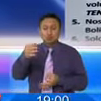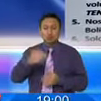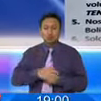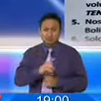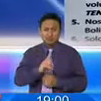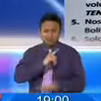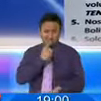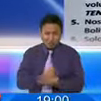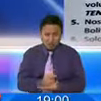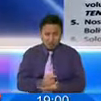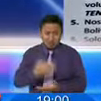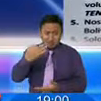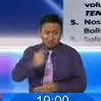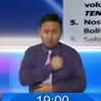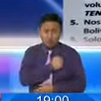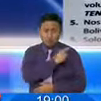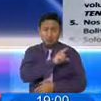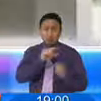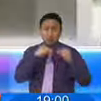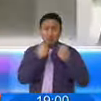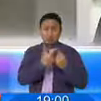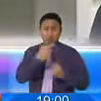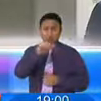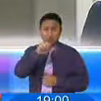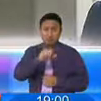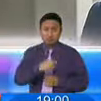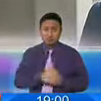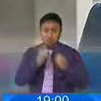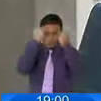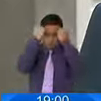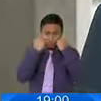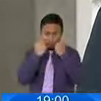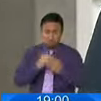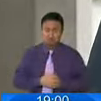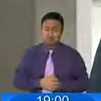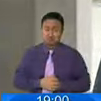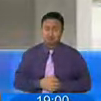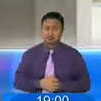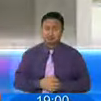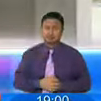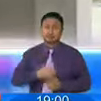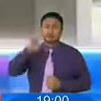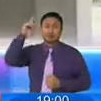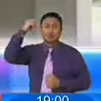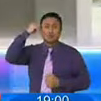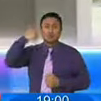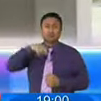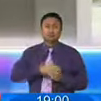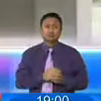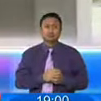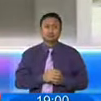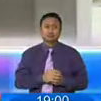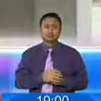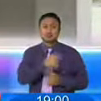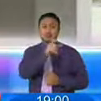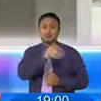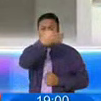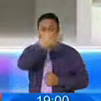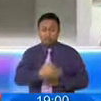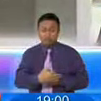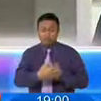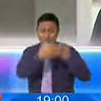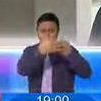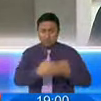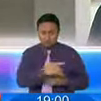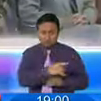da la certeza que pertenezca al grupo armado. Y sobre todo el gobierno nacional no dialoga con quienes no son fuentes oficiales y de